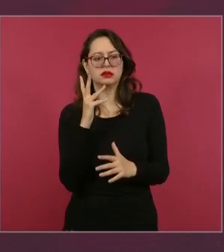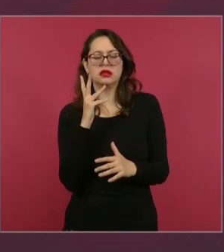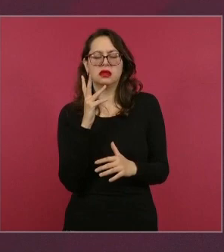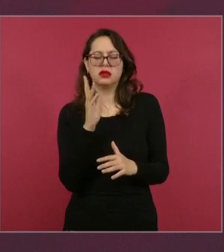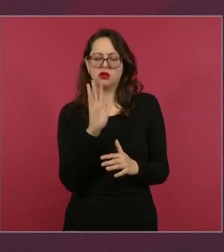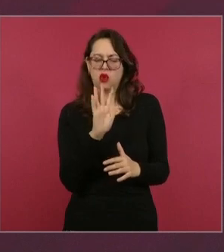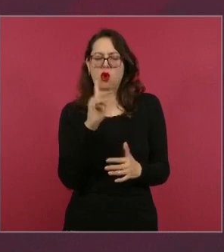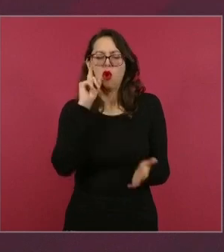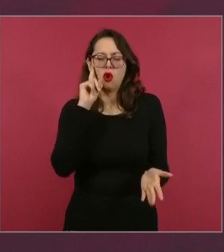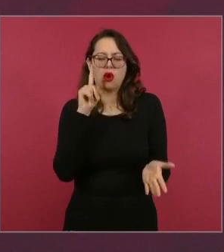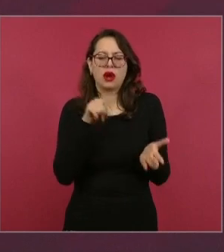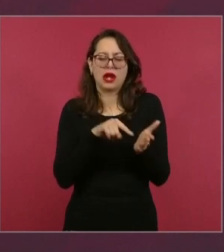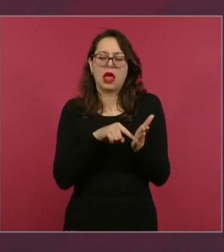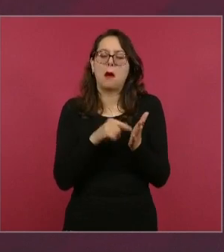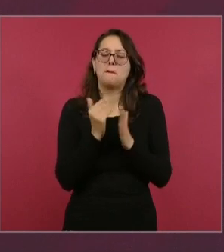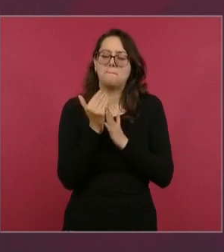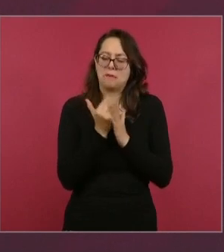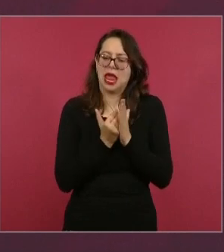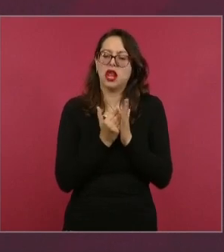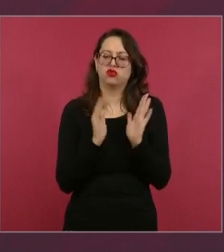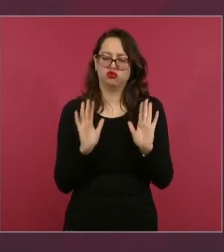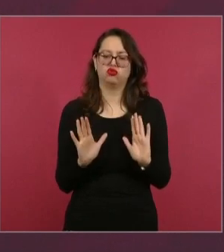sean centos